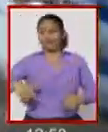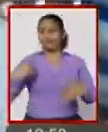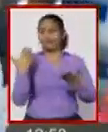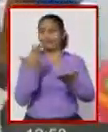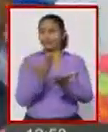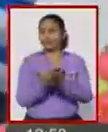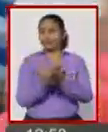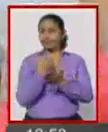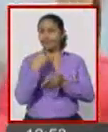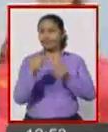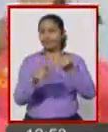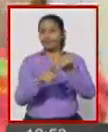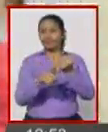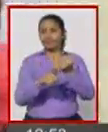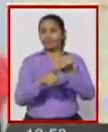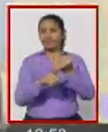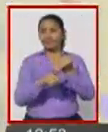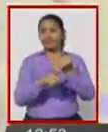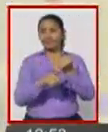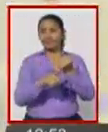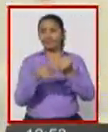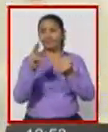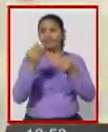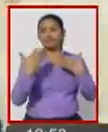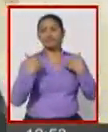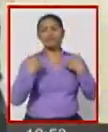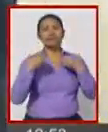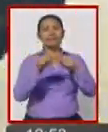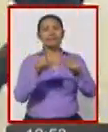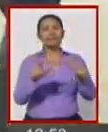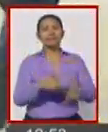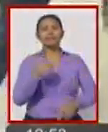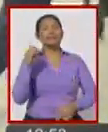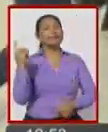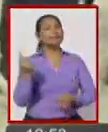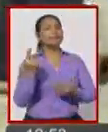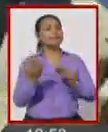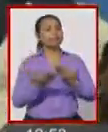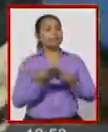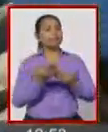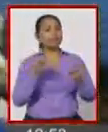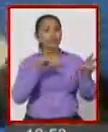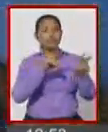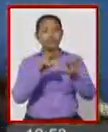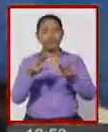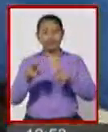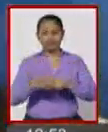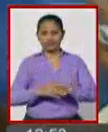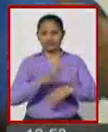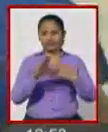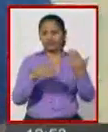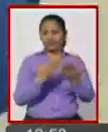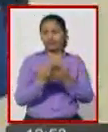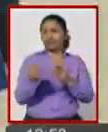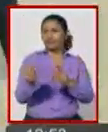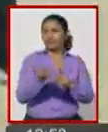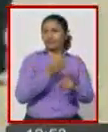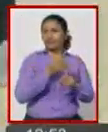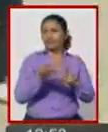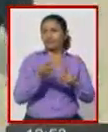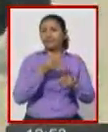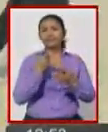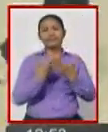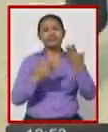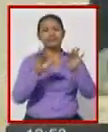aquí, sale una dirigente y me dice que yo no tengo lugar, espacio, porque simplemente hago observaciones a todo el atropello que se